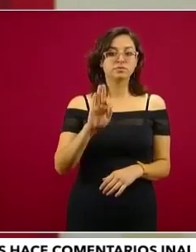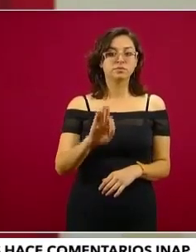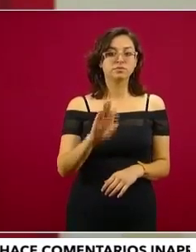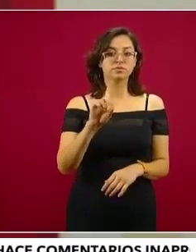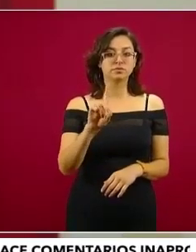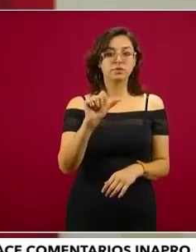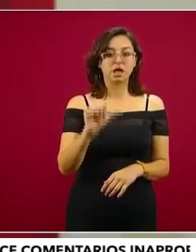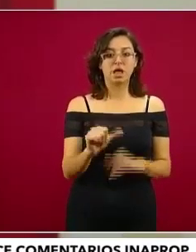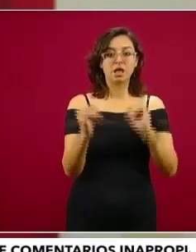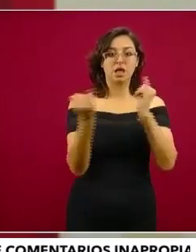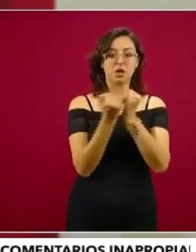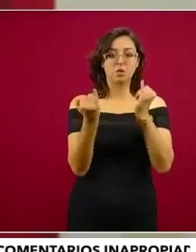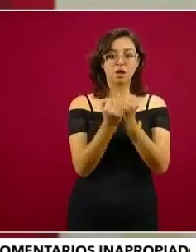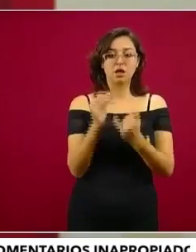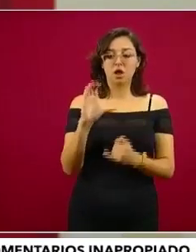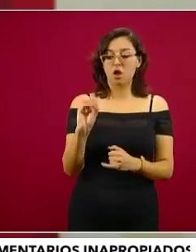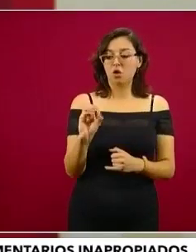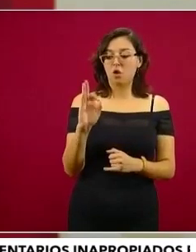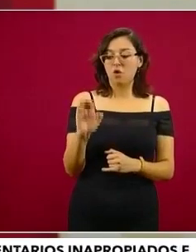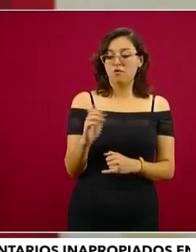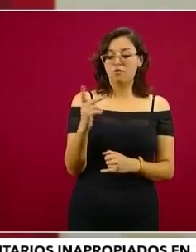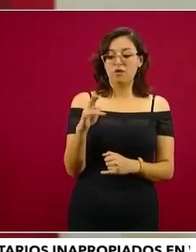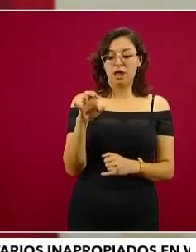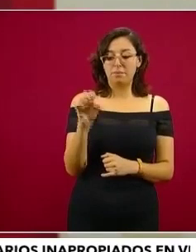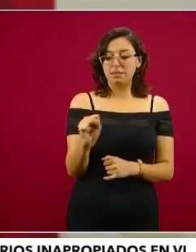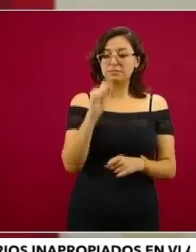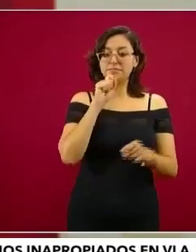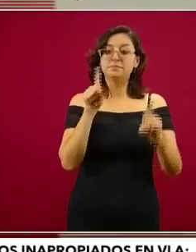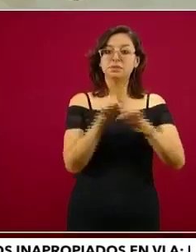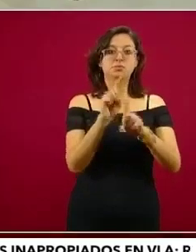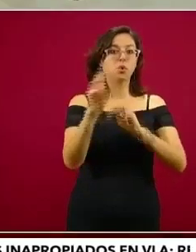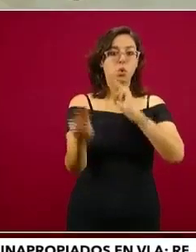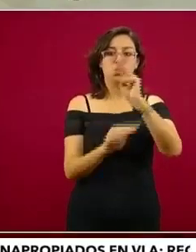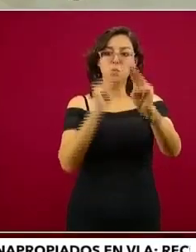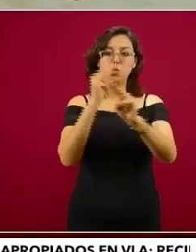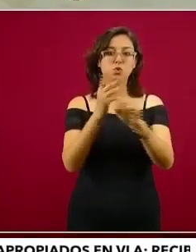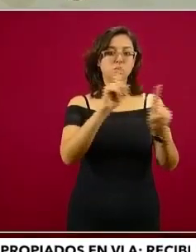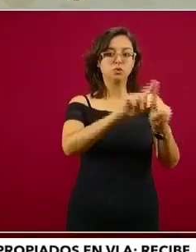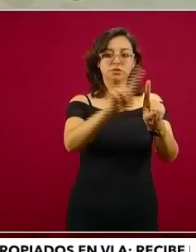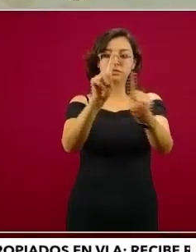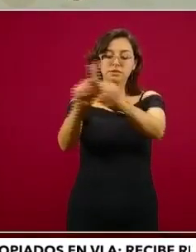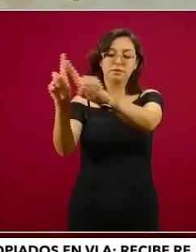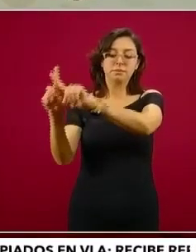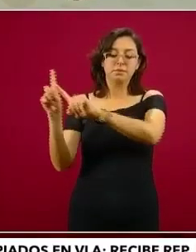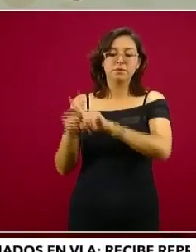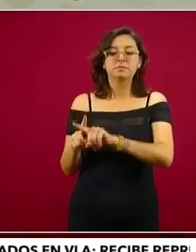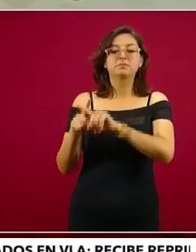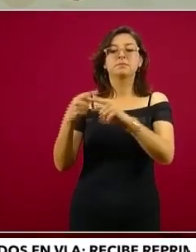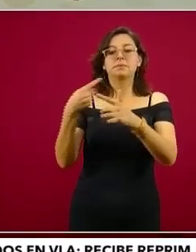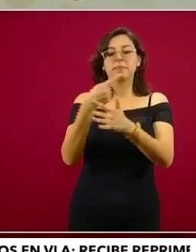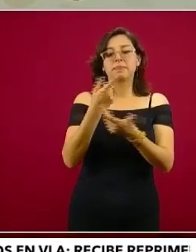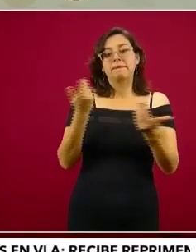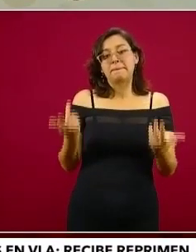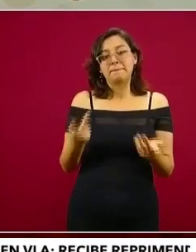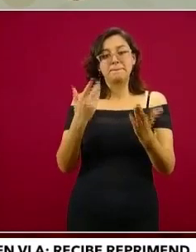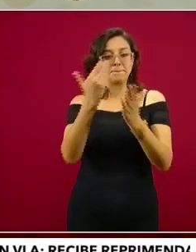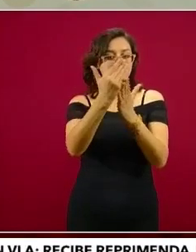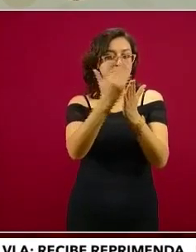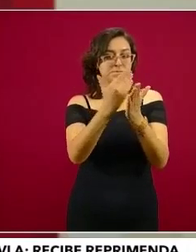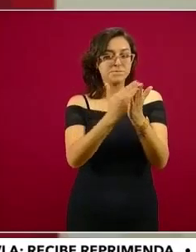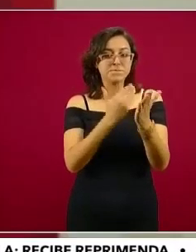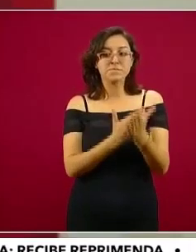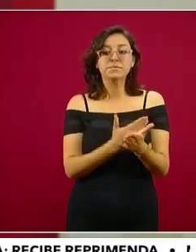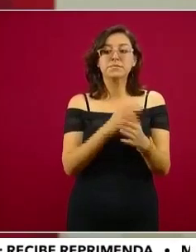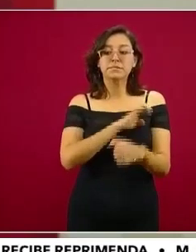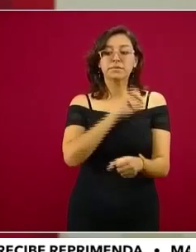igual que muchas agencias de regulación sanitaria del mundo, tienen un elemento específico, vamos a llamarle un protocolo,